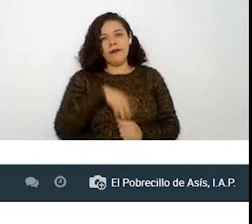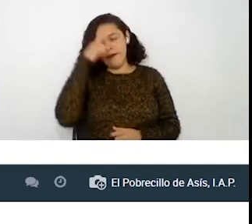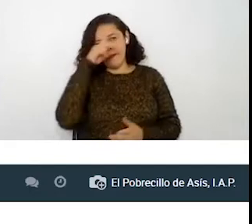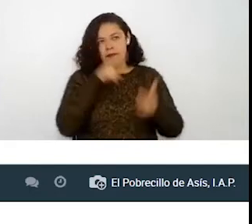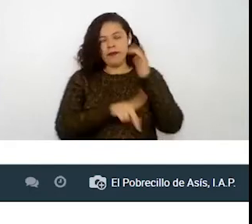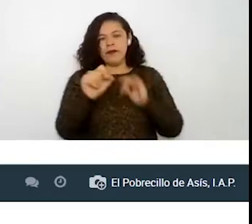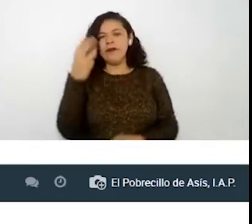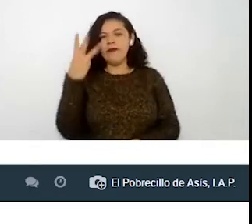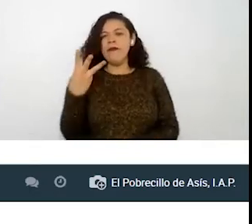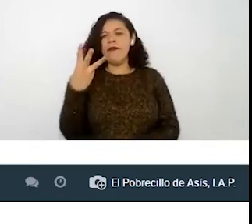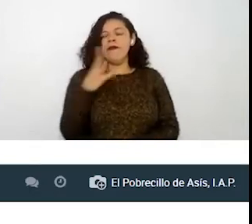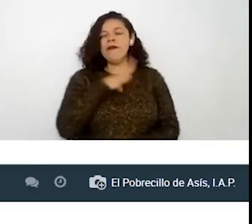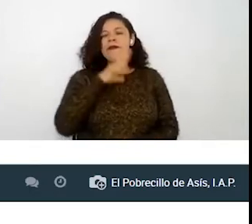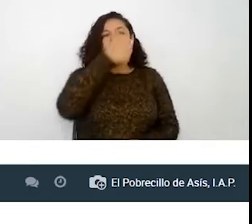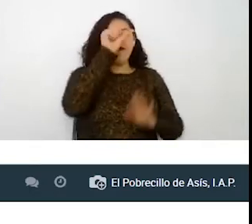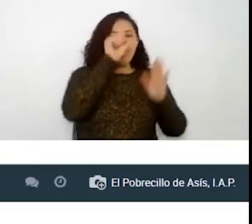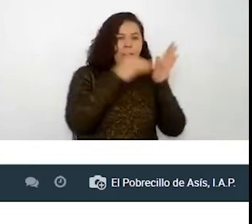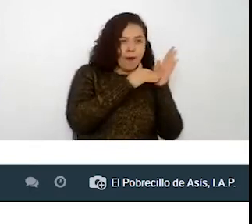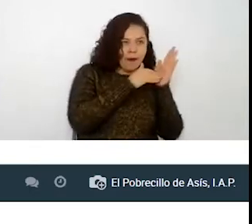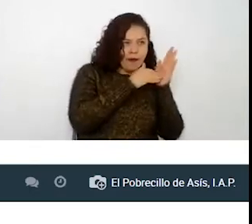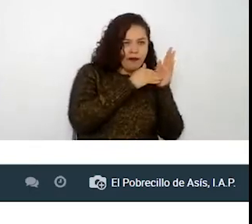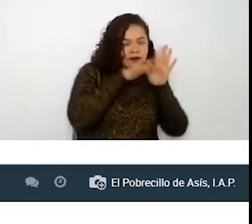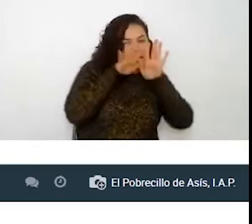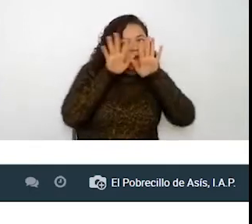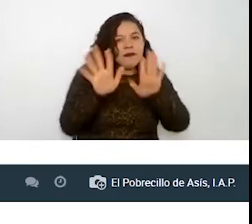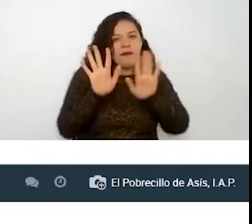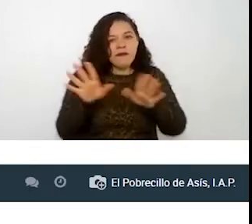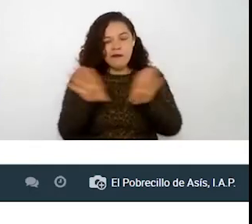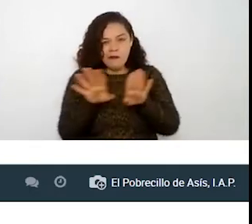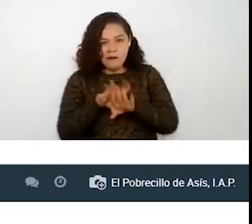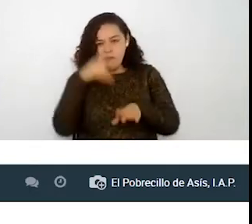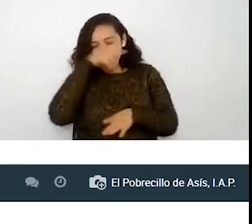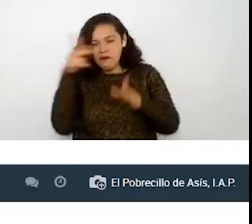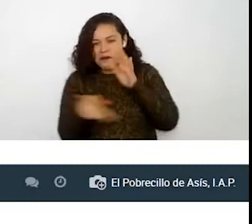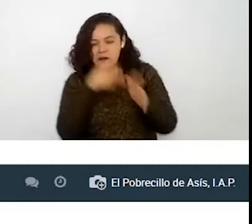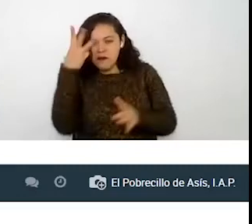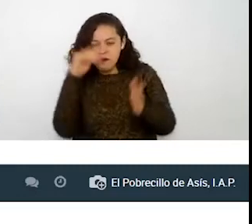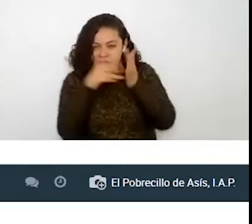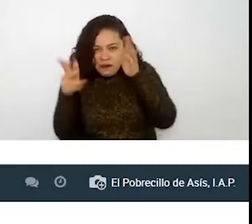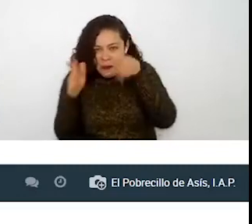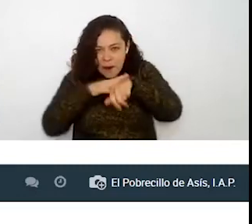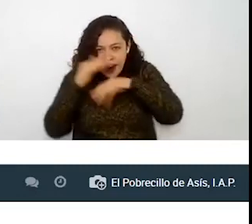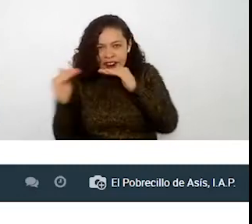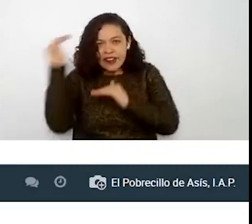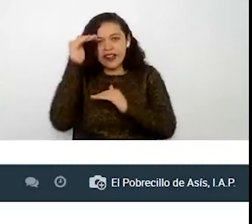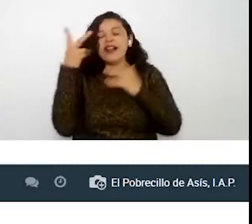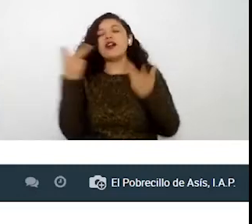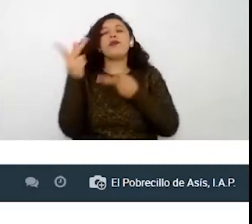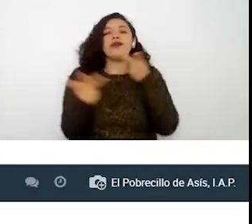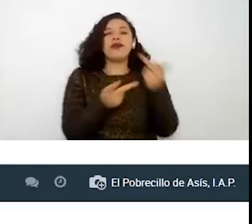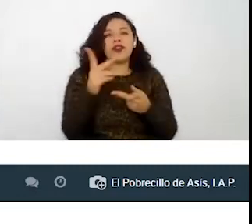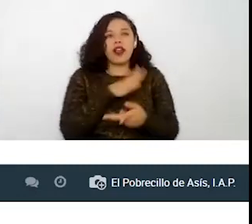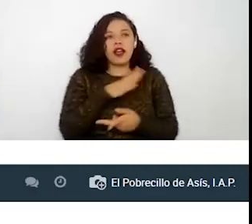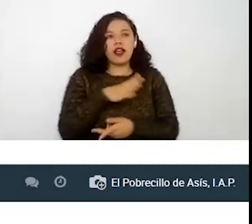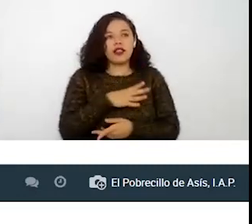proyectan 6000 y dice saber que Espérame cómo le vas a hacer para dar otros 3000 o y ahí es donde vienen las preguntas no como